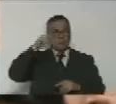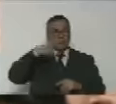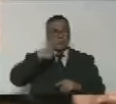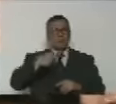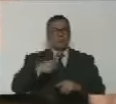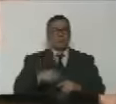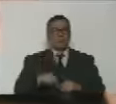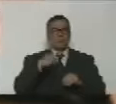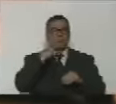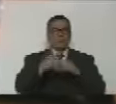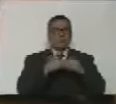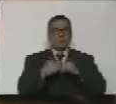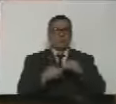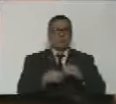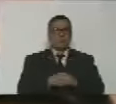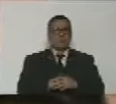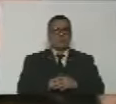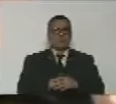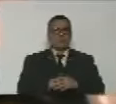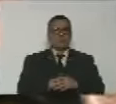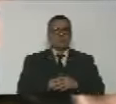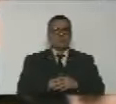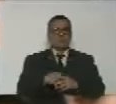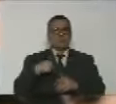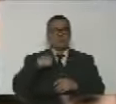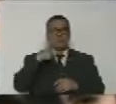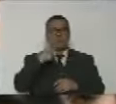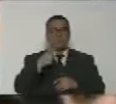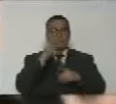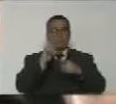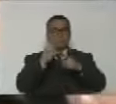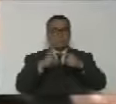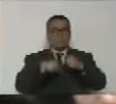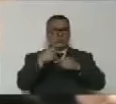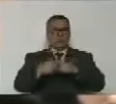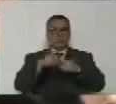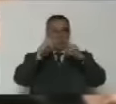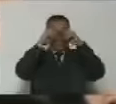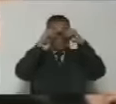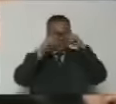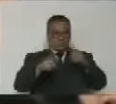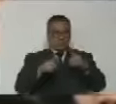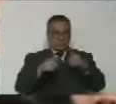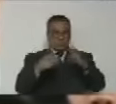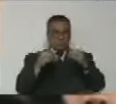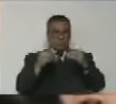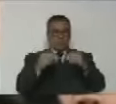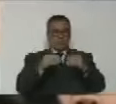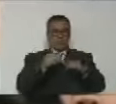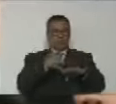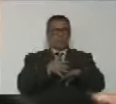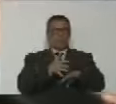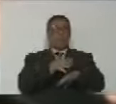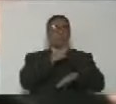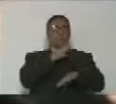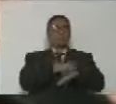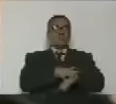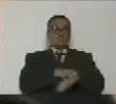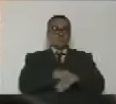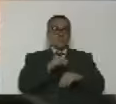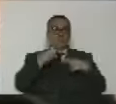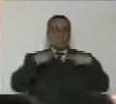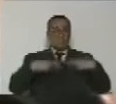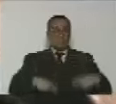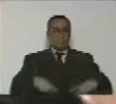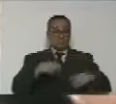me atrevería a hacer el diagnóstico de decir a un paso de tomar una decisión demasiado grave contra su vida.